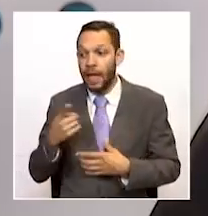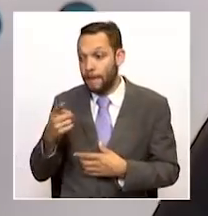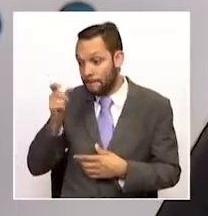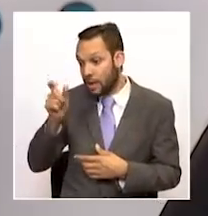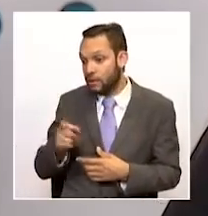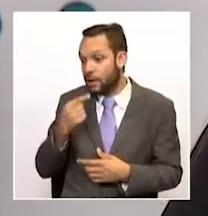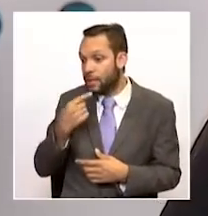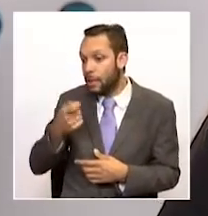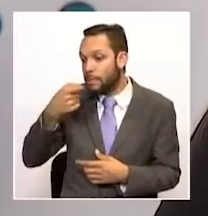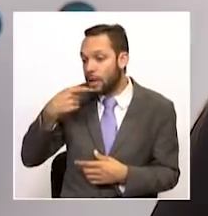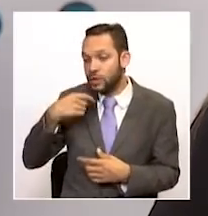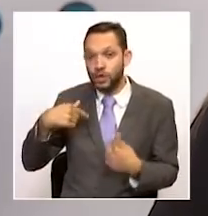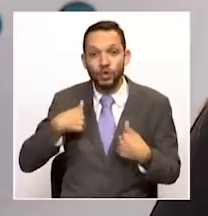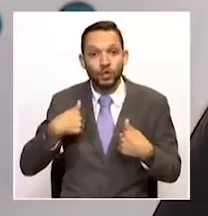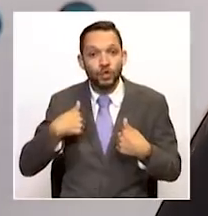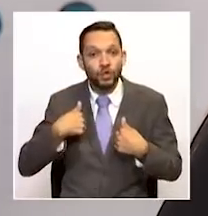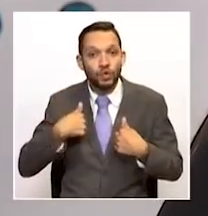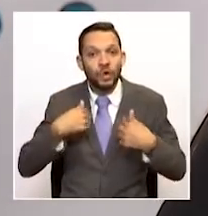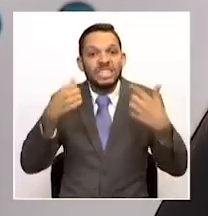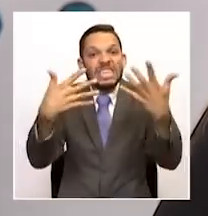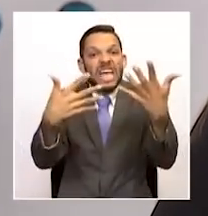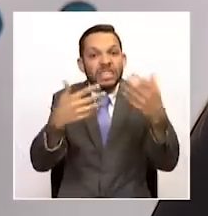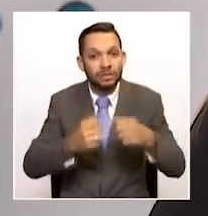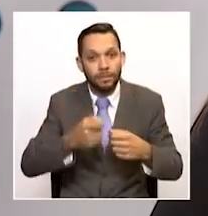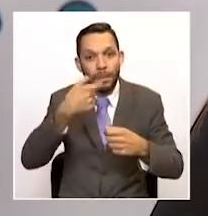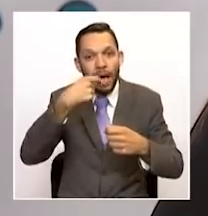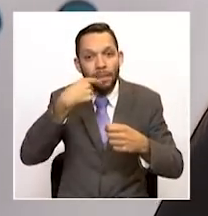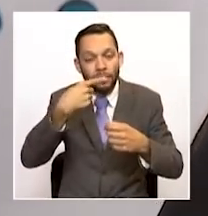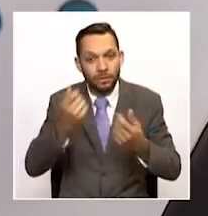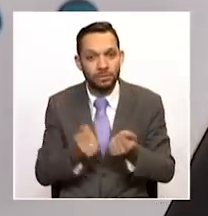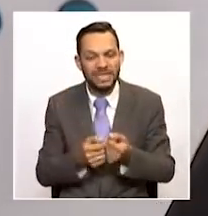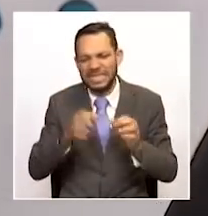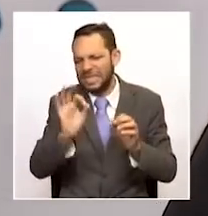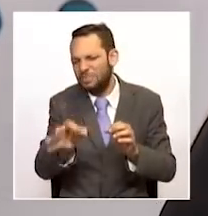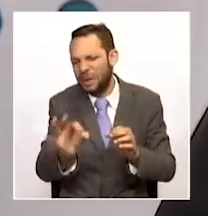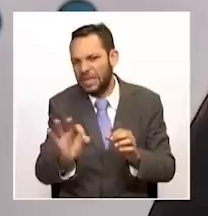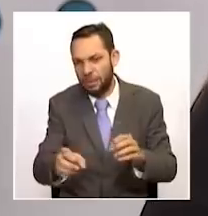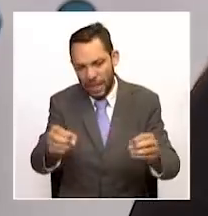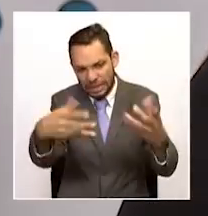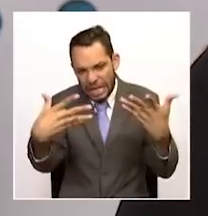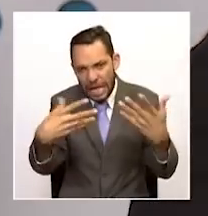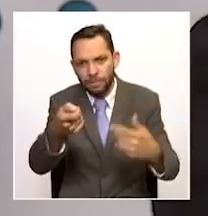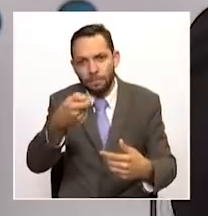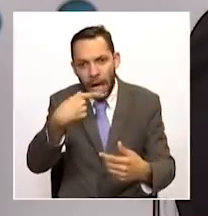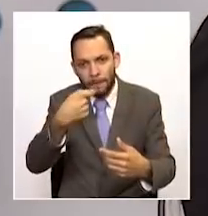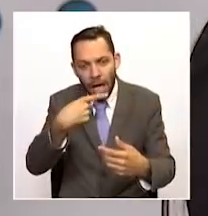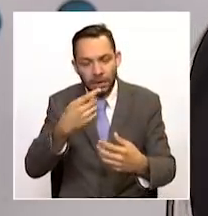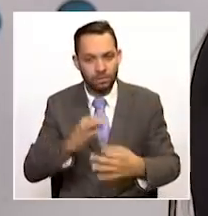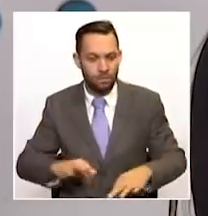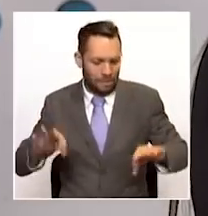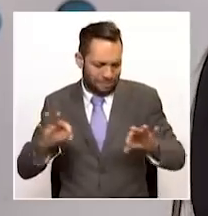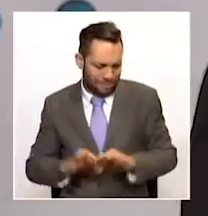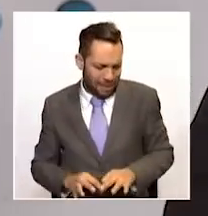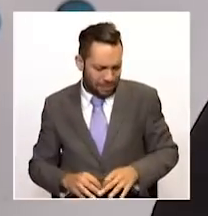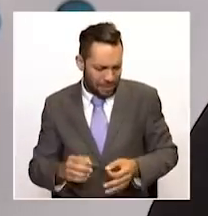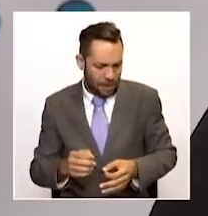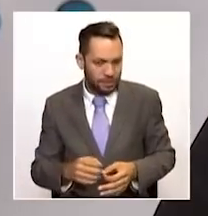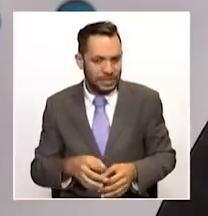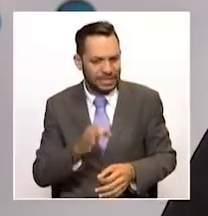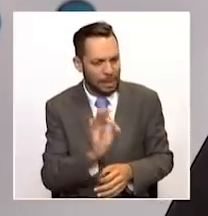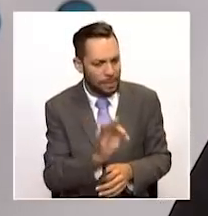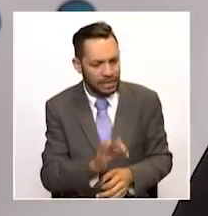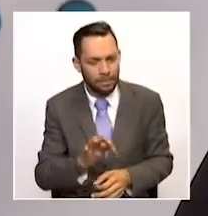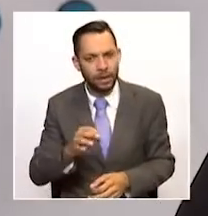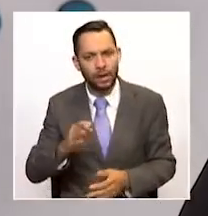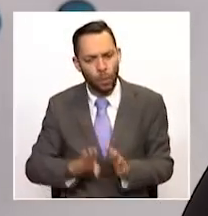yo me tomo 10 pastas diarias ponga el celular a sonar porque es un compromiso con uno y estarse tomando sus